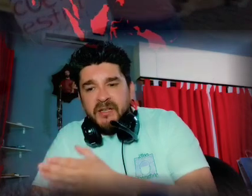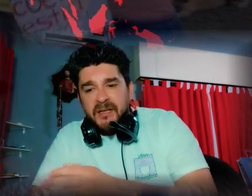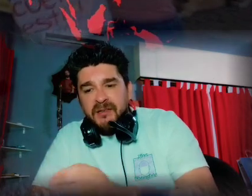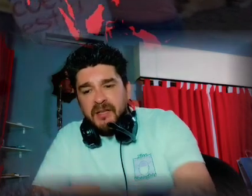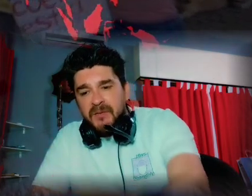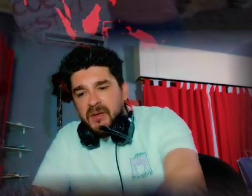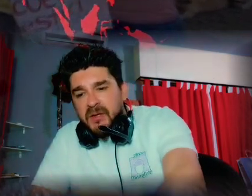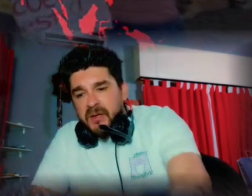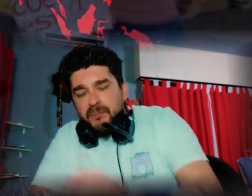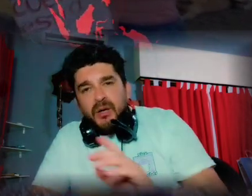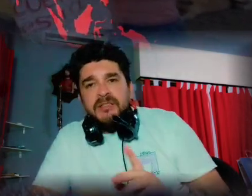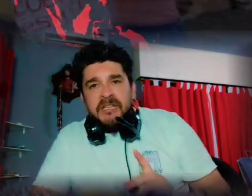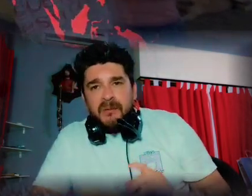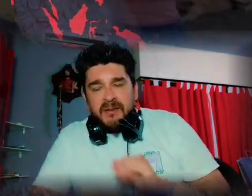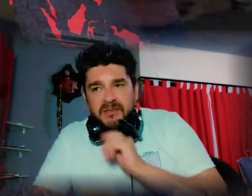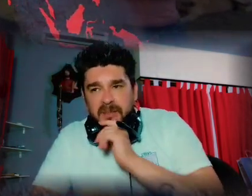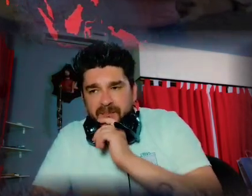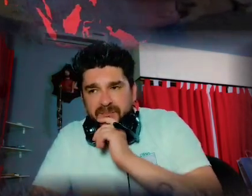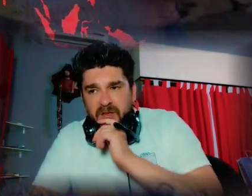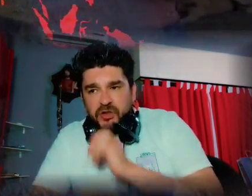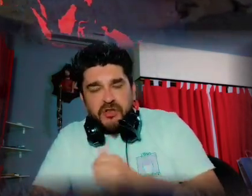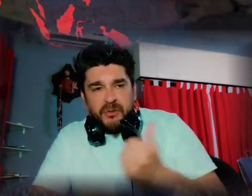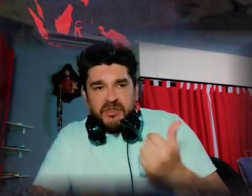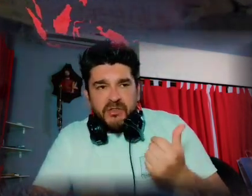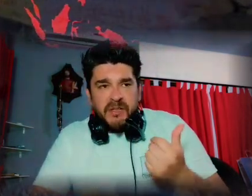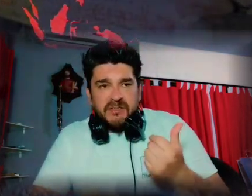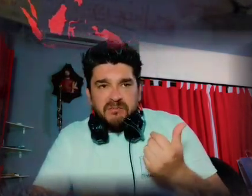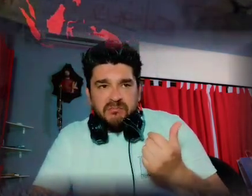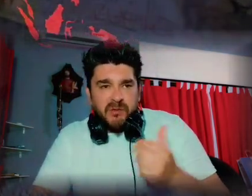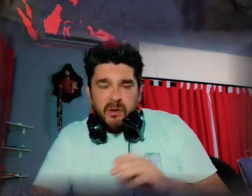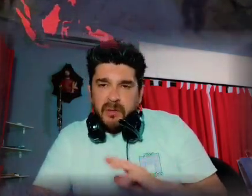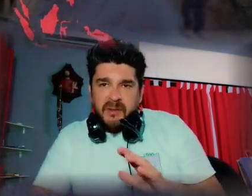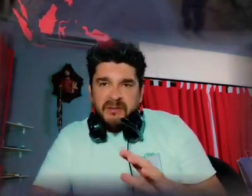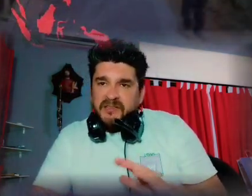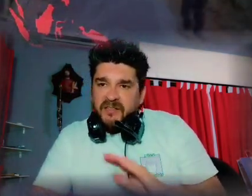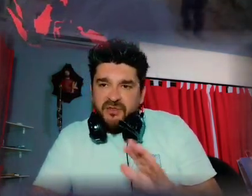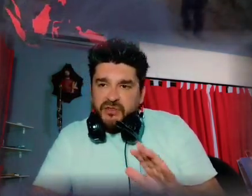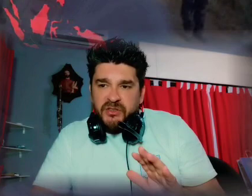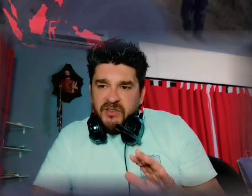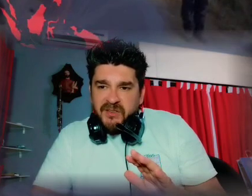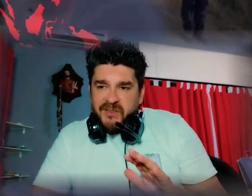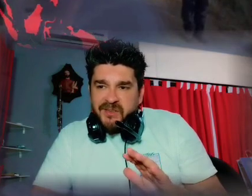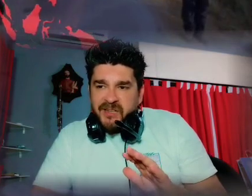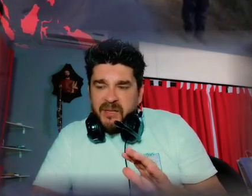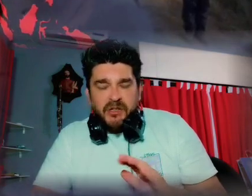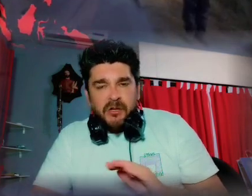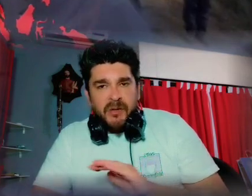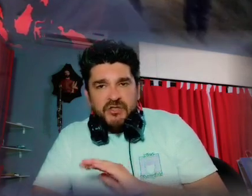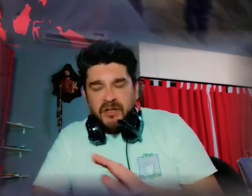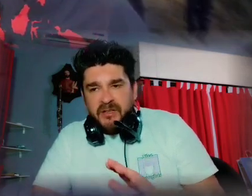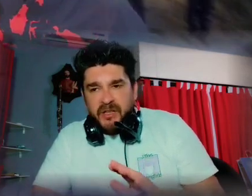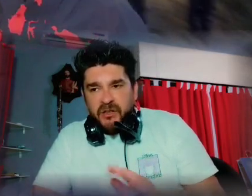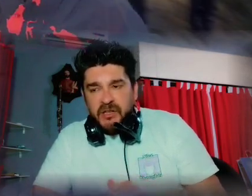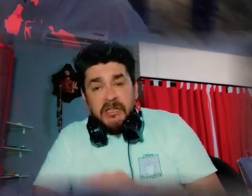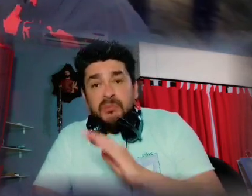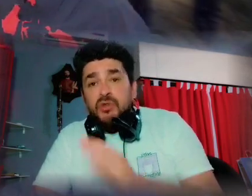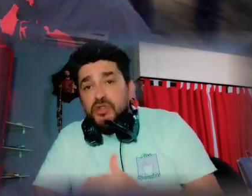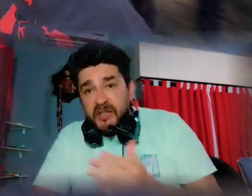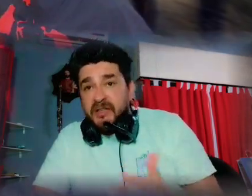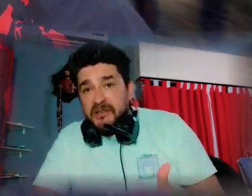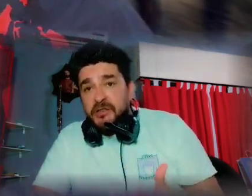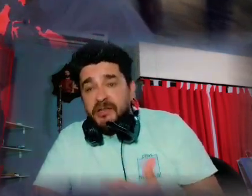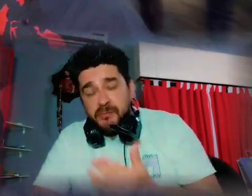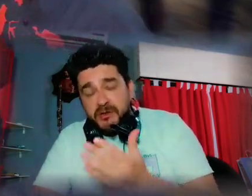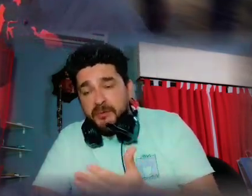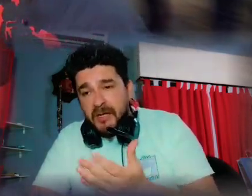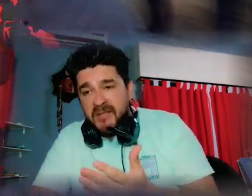con mucha gente. Políticamente, los opositores, obviamente esa foto les vino como anillo al dedo. Y